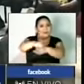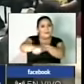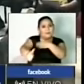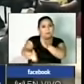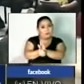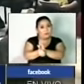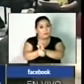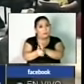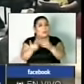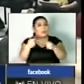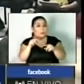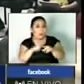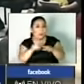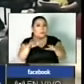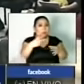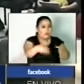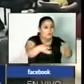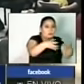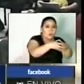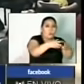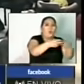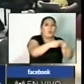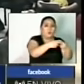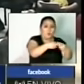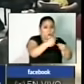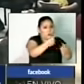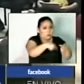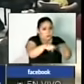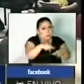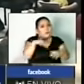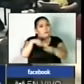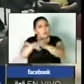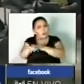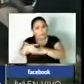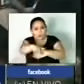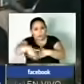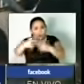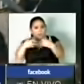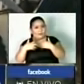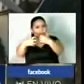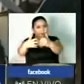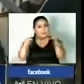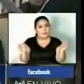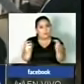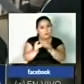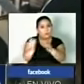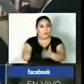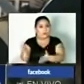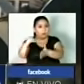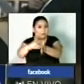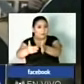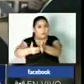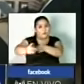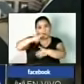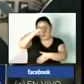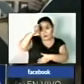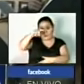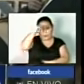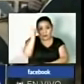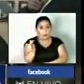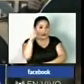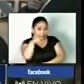los diputados de la bancada de Arena bajaron e ingresaron al Salón Azul, y fue cuando ya se reanudó el trabajo acá en la